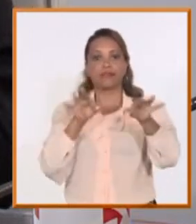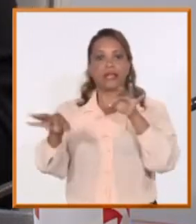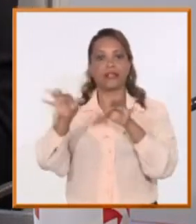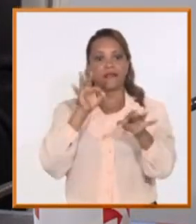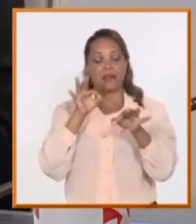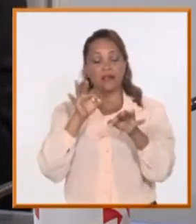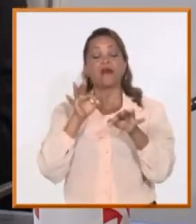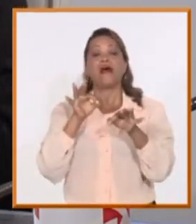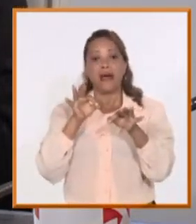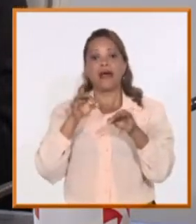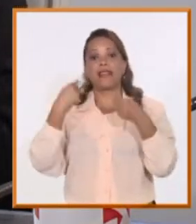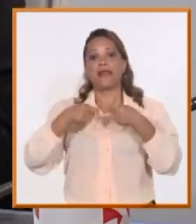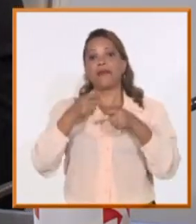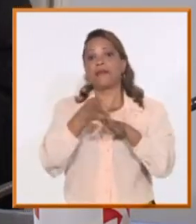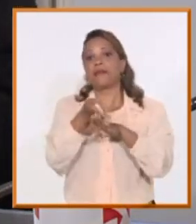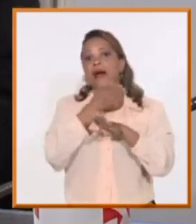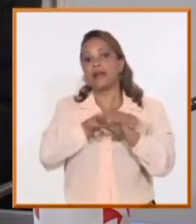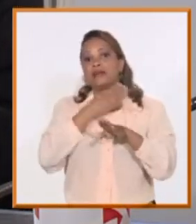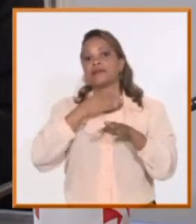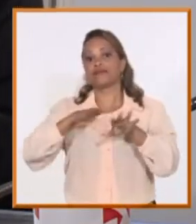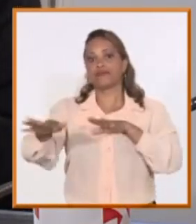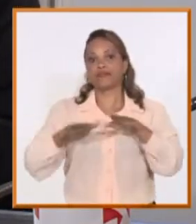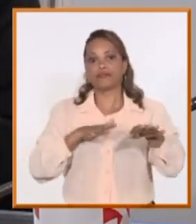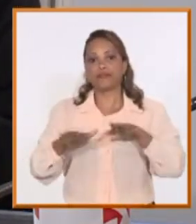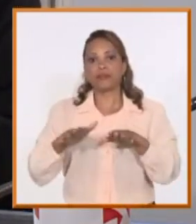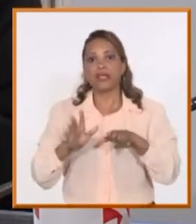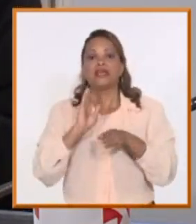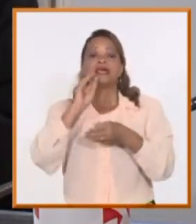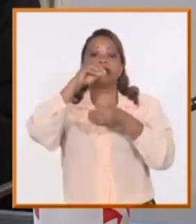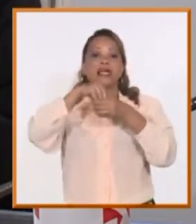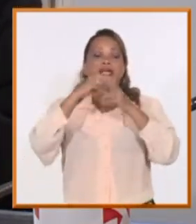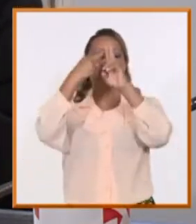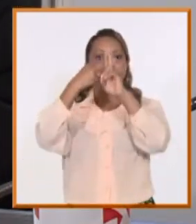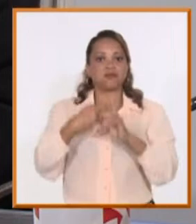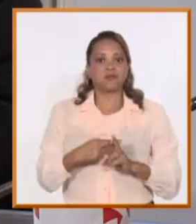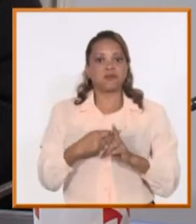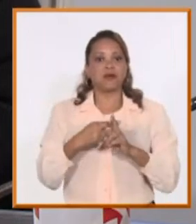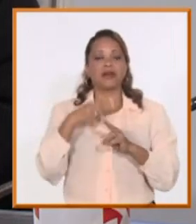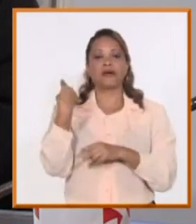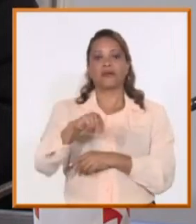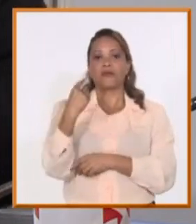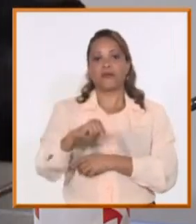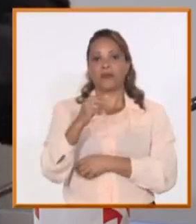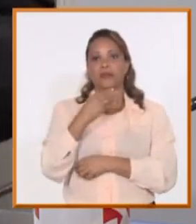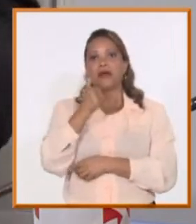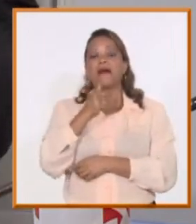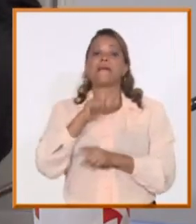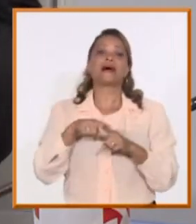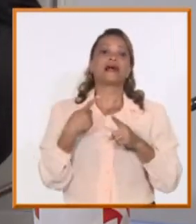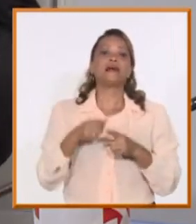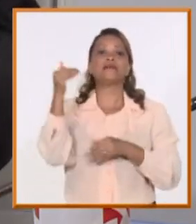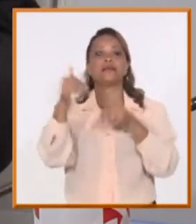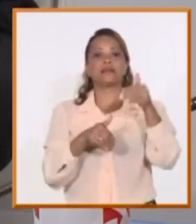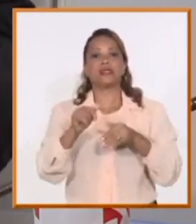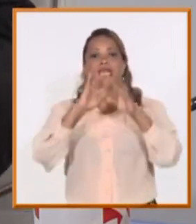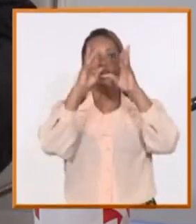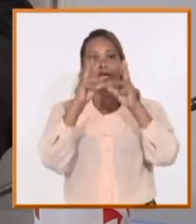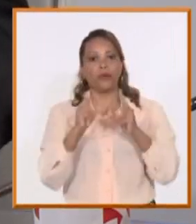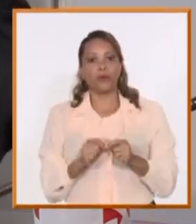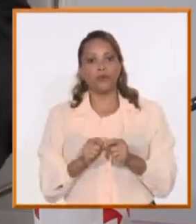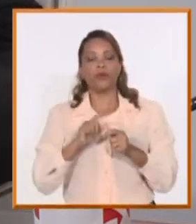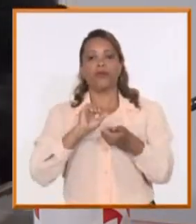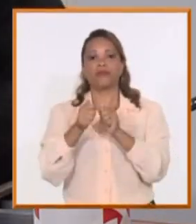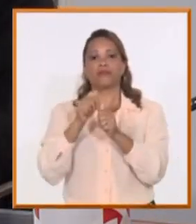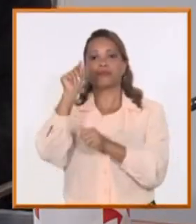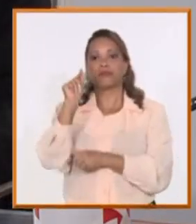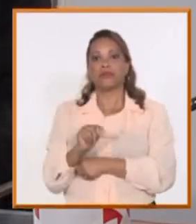Entonces tenemos que prepararnos con vista a París, tenemos que estar dentro del ranking olímpico para poder participar con el mayor número de atletas